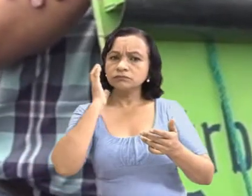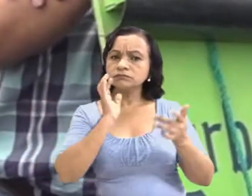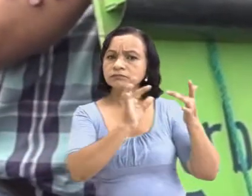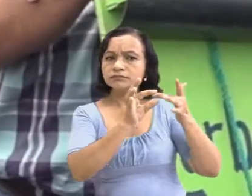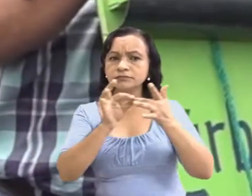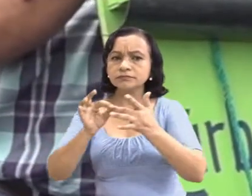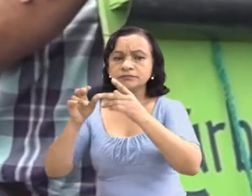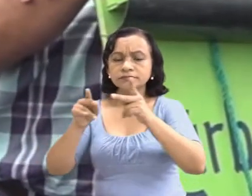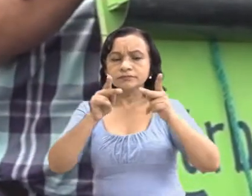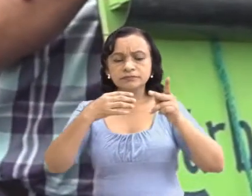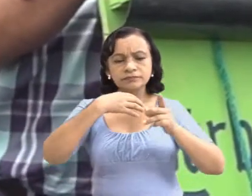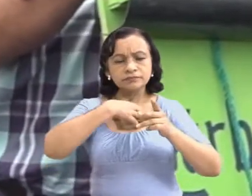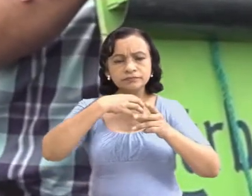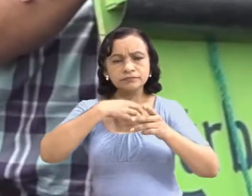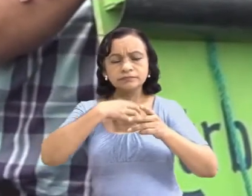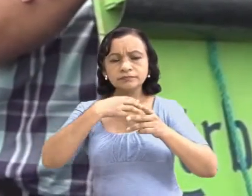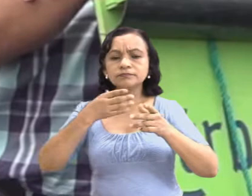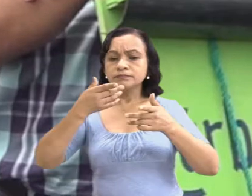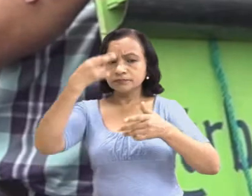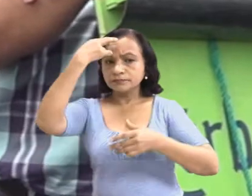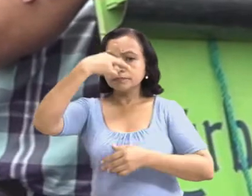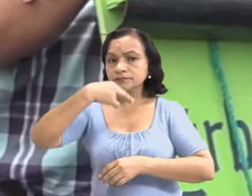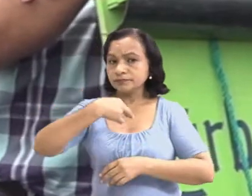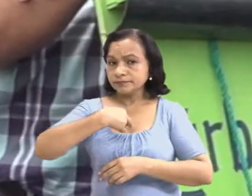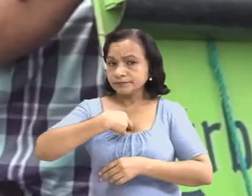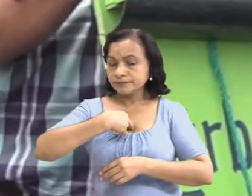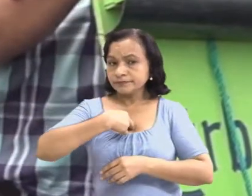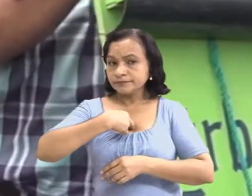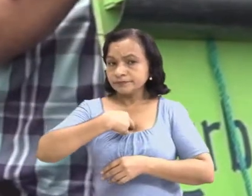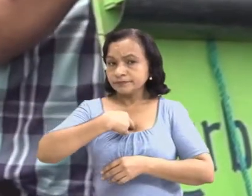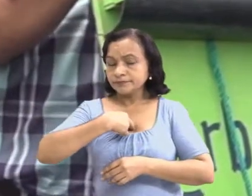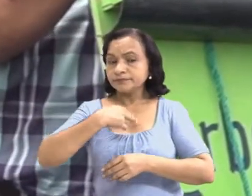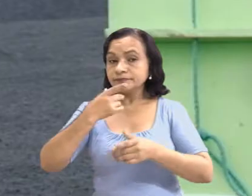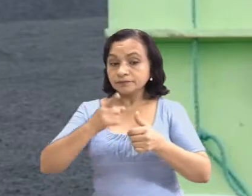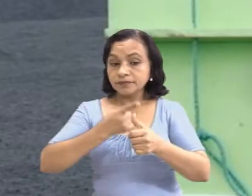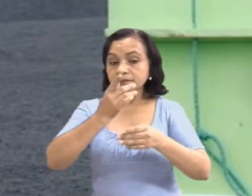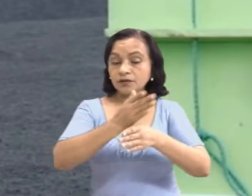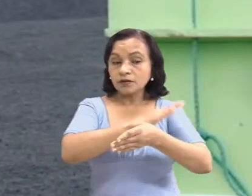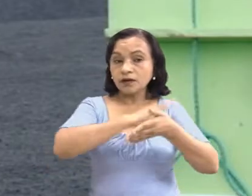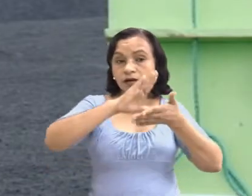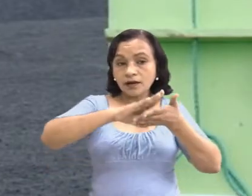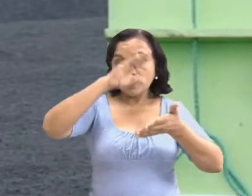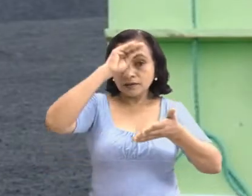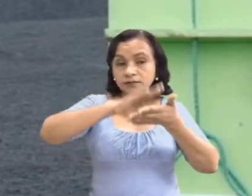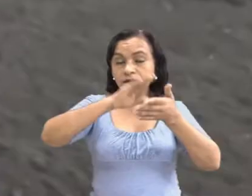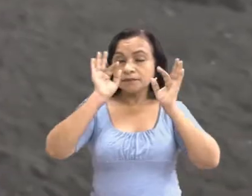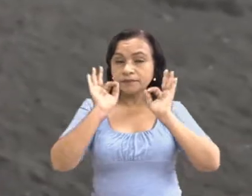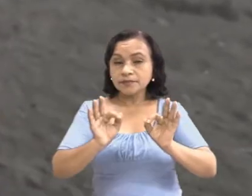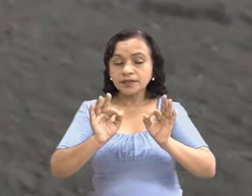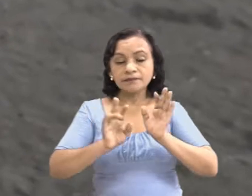una de las preocupaciones desde nuestra administración es que debemos estar capacitados